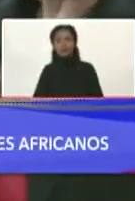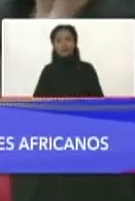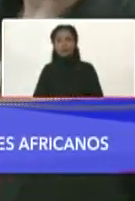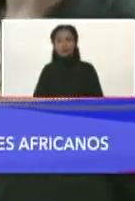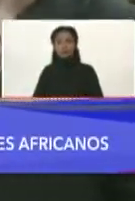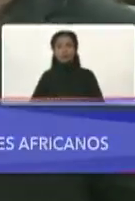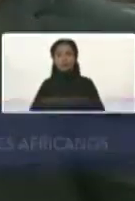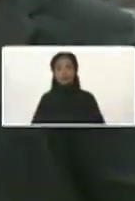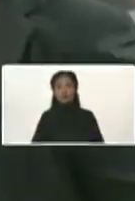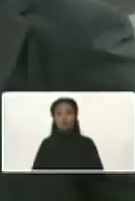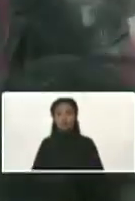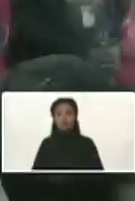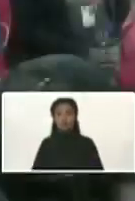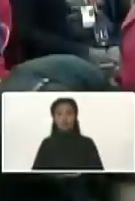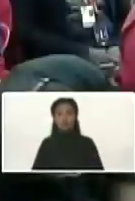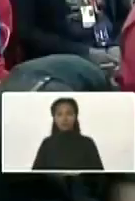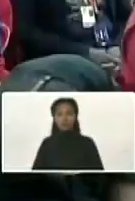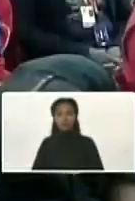Cimarronzón.